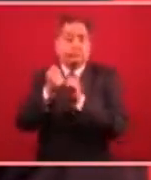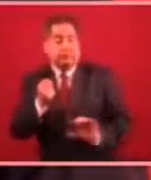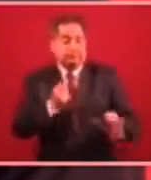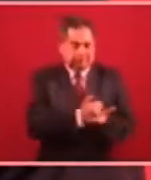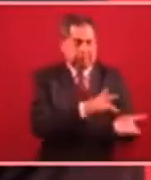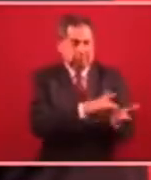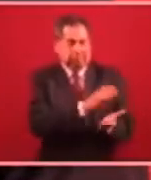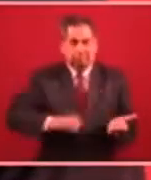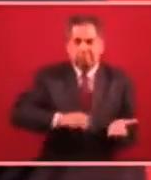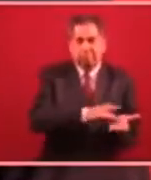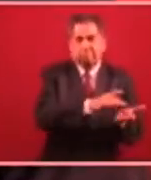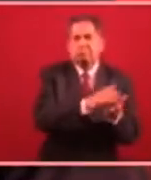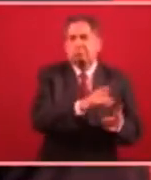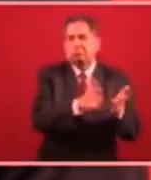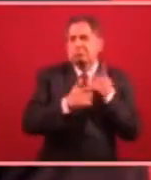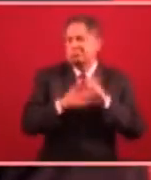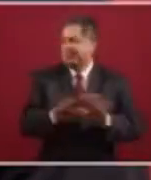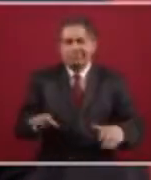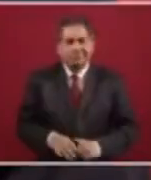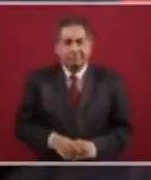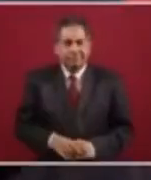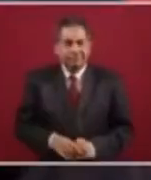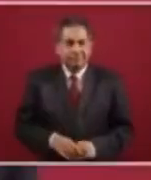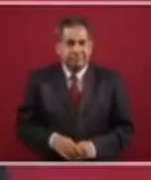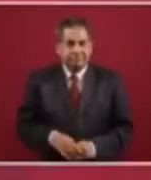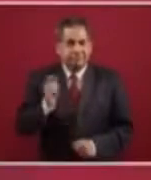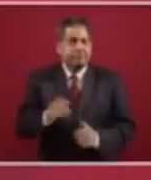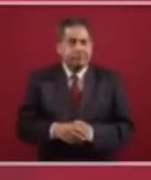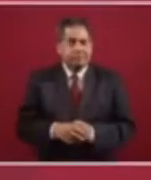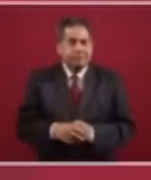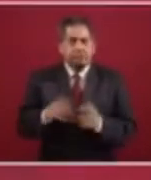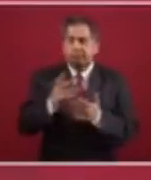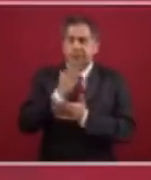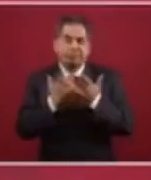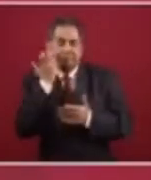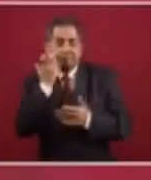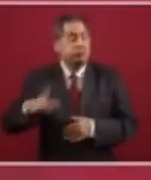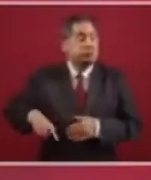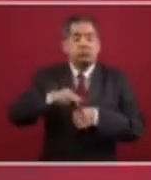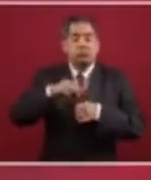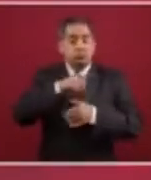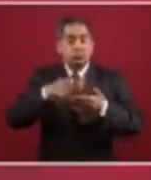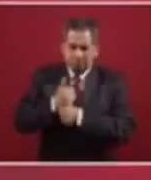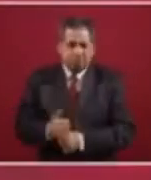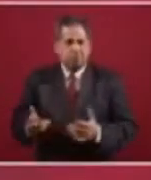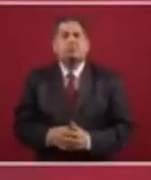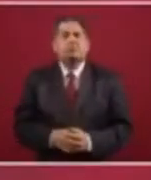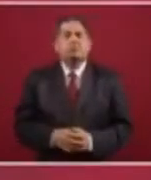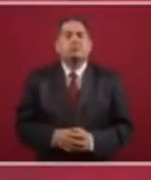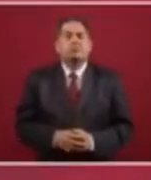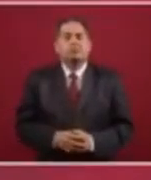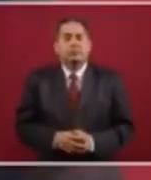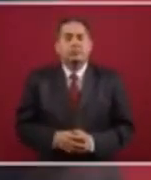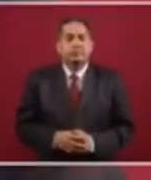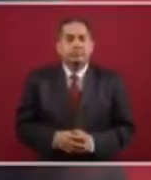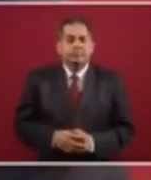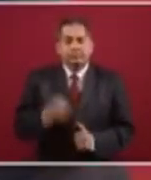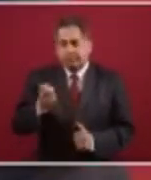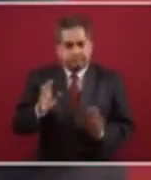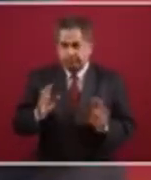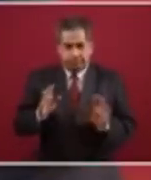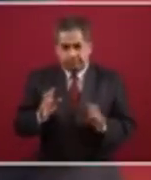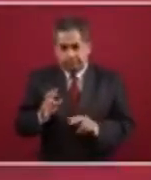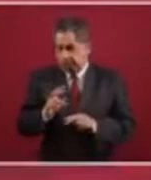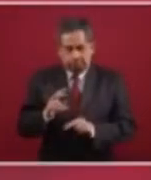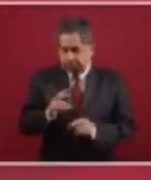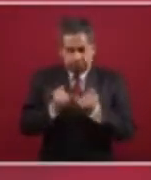para favorecer a candidatos a partidos, en el presupuesto vamos a ayudarle a Aguascalientes. Entonces no